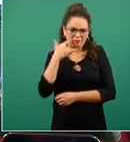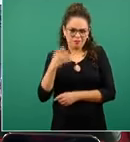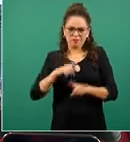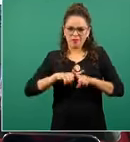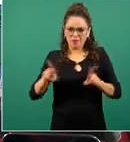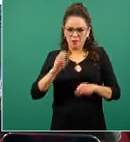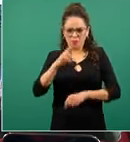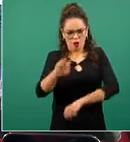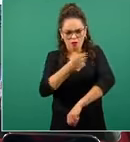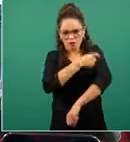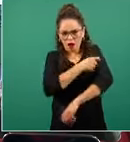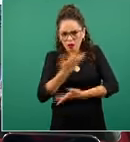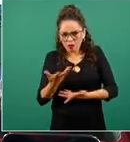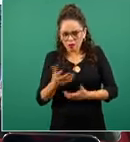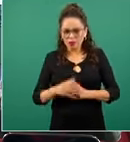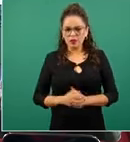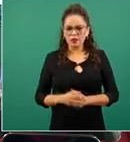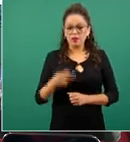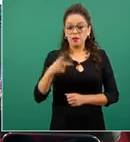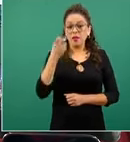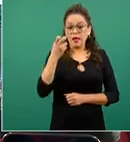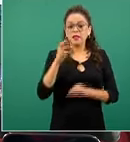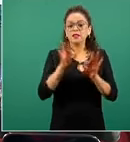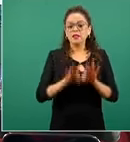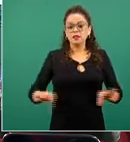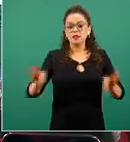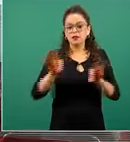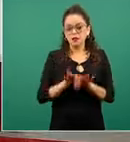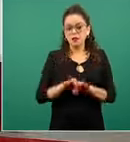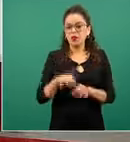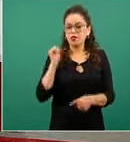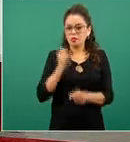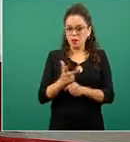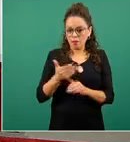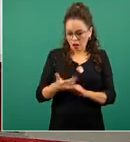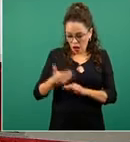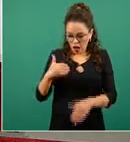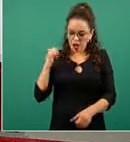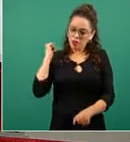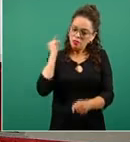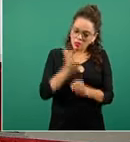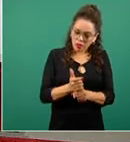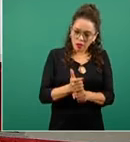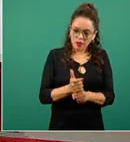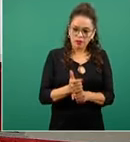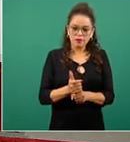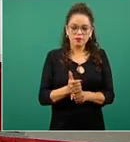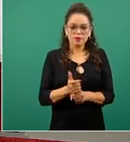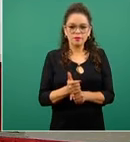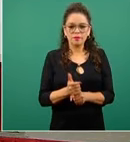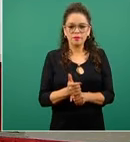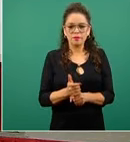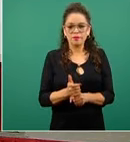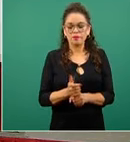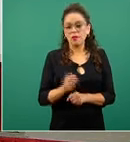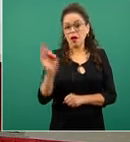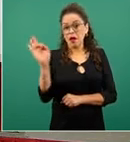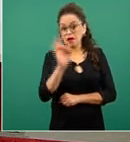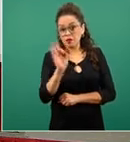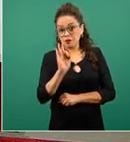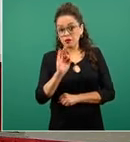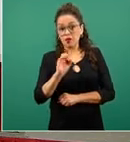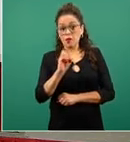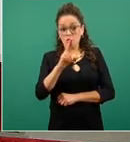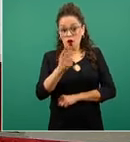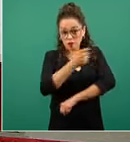se ha notificado, pero por eso es importante identificar de manera oportuna y temprana un evento supuestamente atribuible y notificarlo